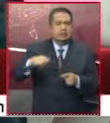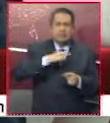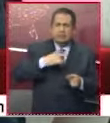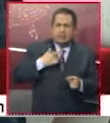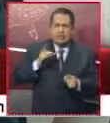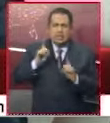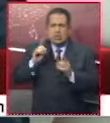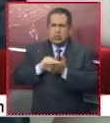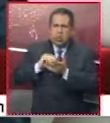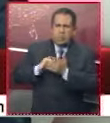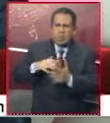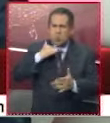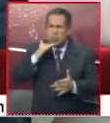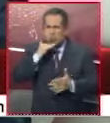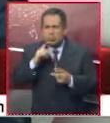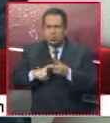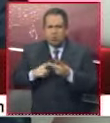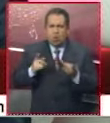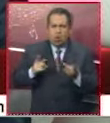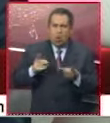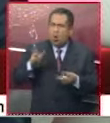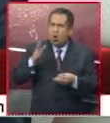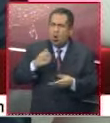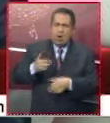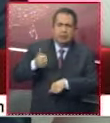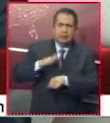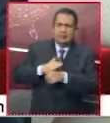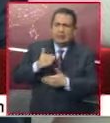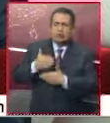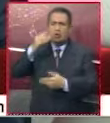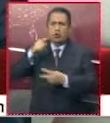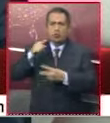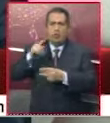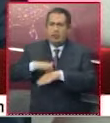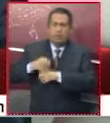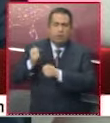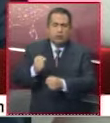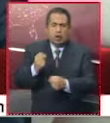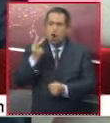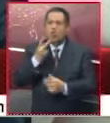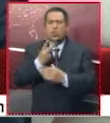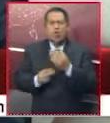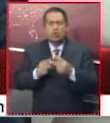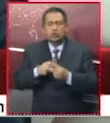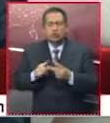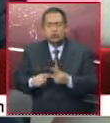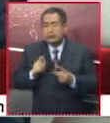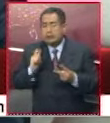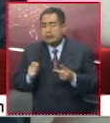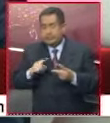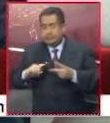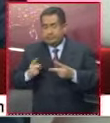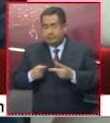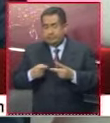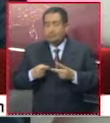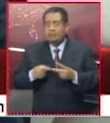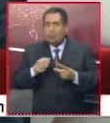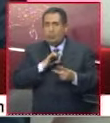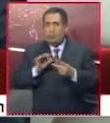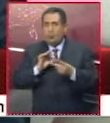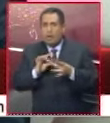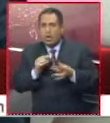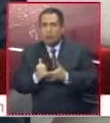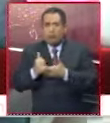corrupción, crear una nueva cultura administrativa, o ambas, inclusive entendiendo que la última puede explicar a la